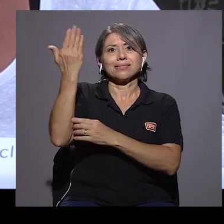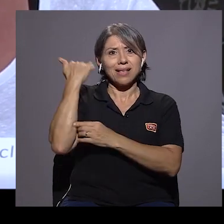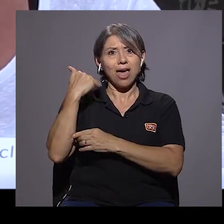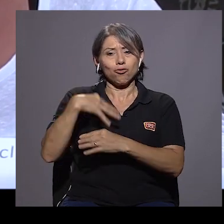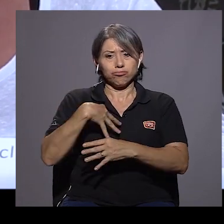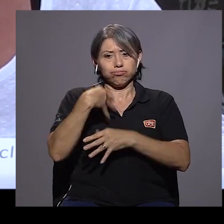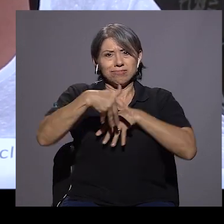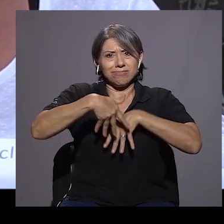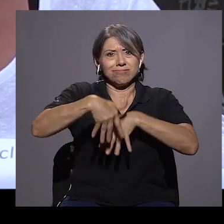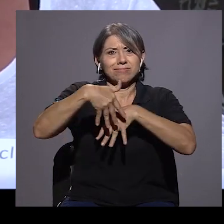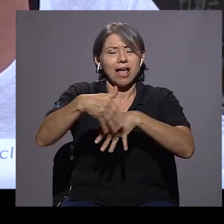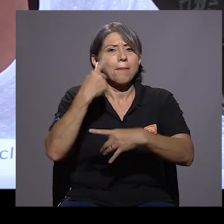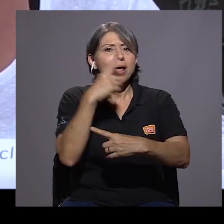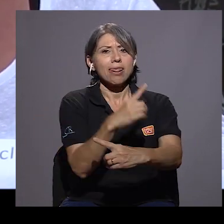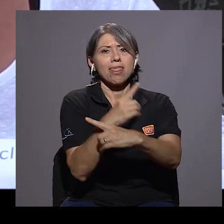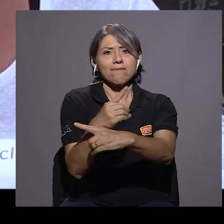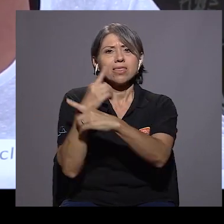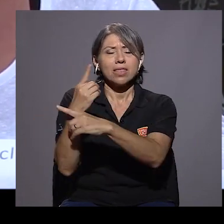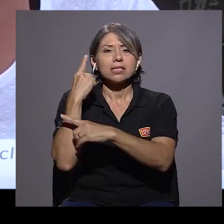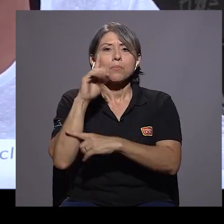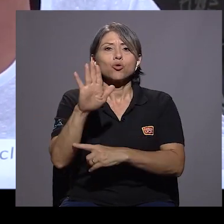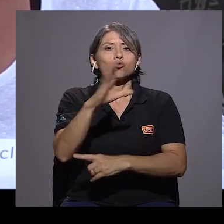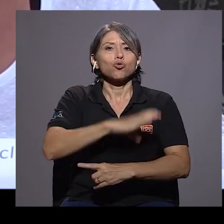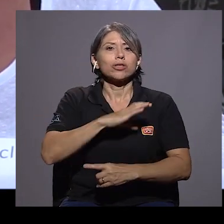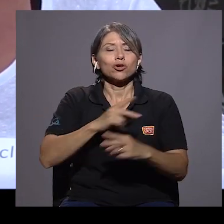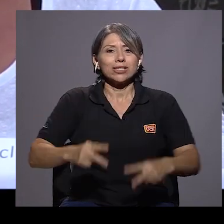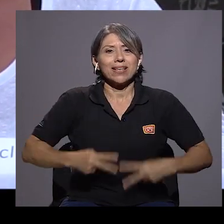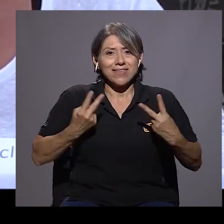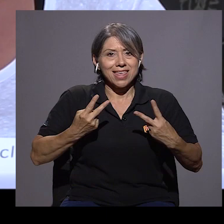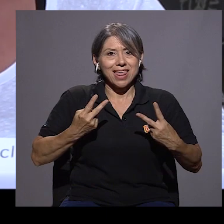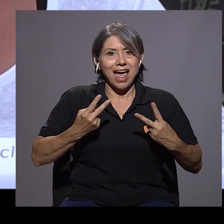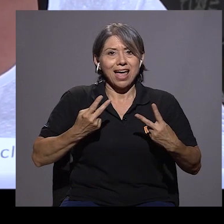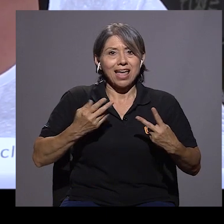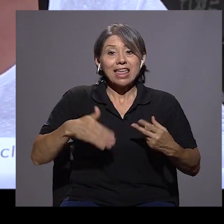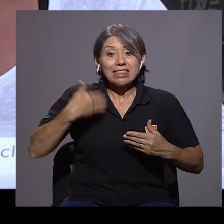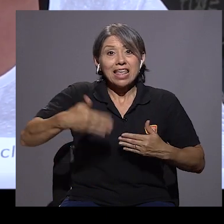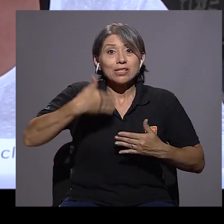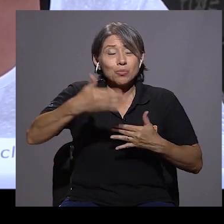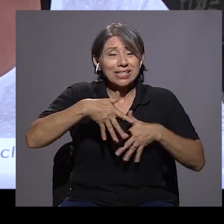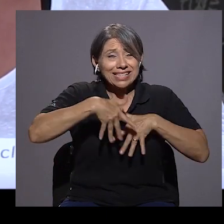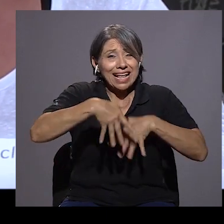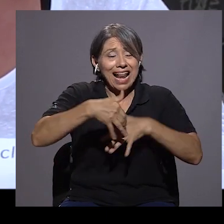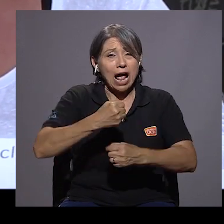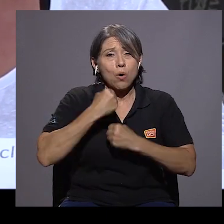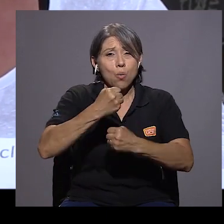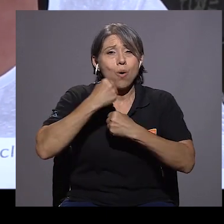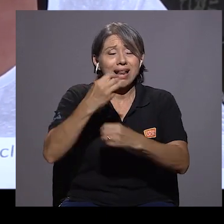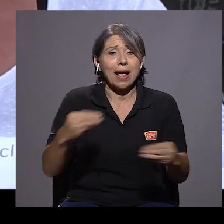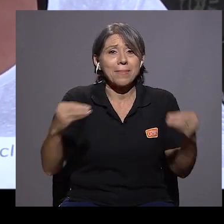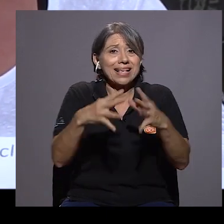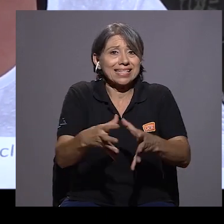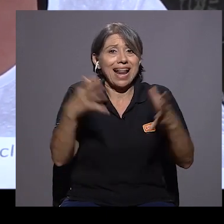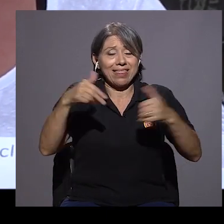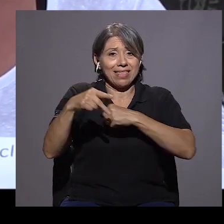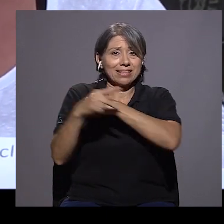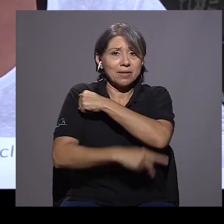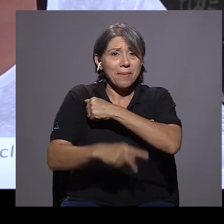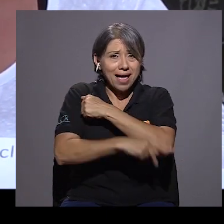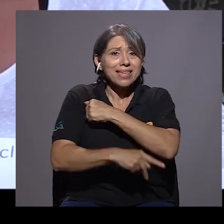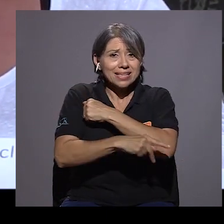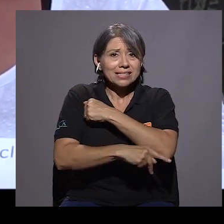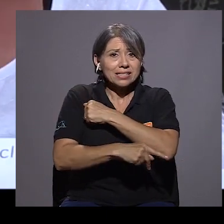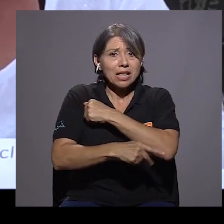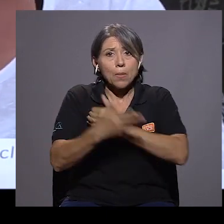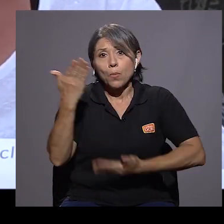pasado salió a defenderse en contra de la precarización de sus condiciones de vida. Después de las movilizaciones y de la huelga más grande que ha visto este